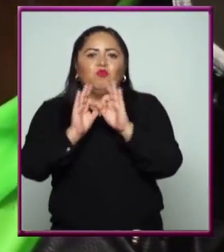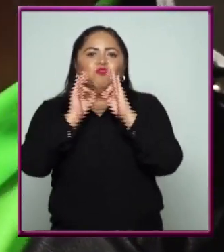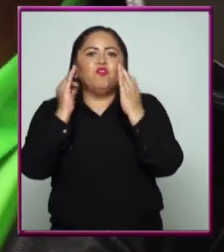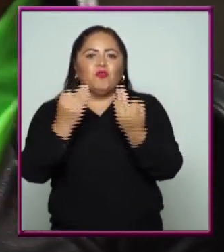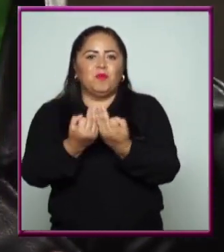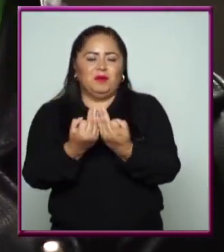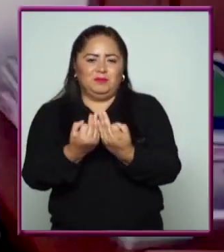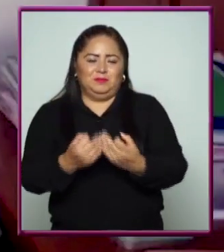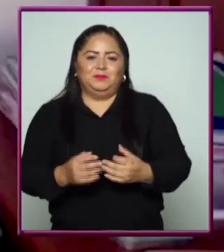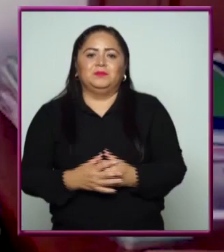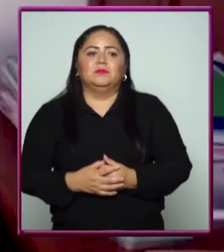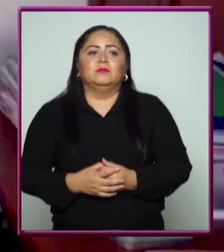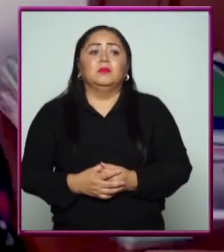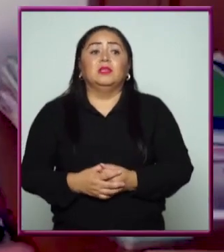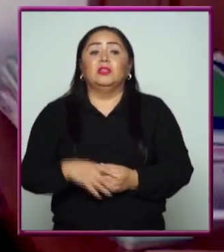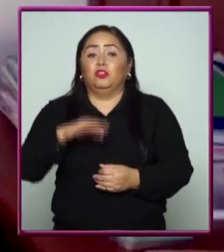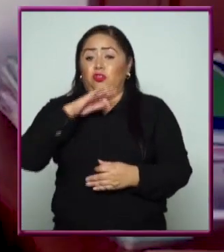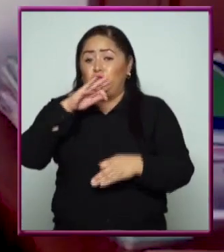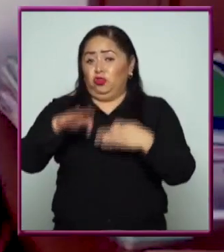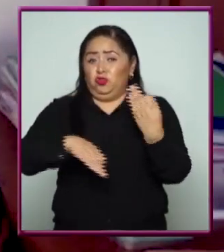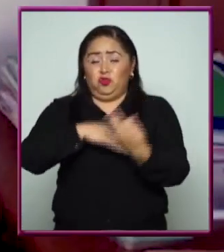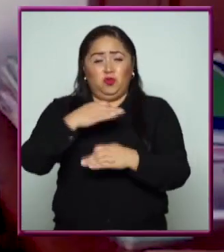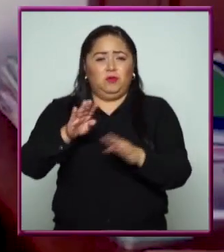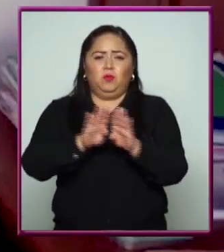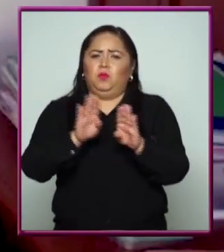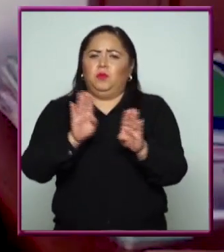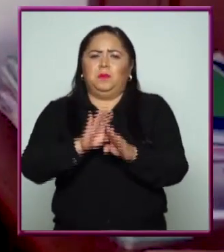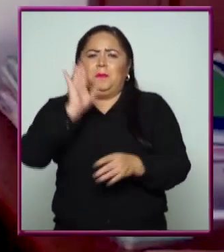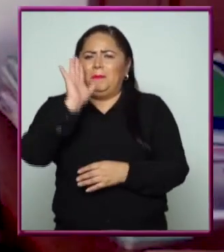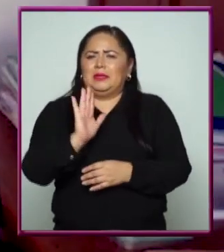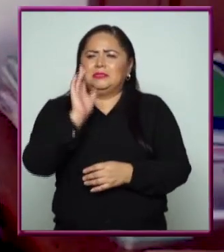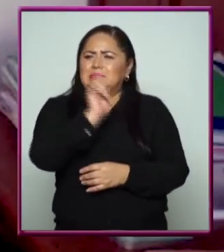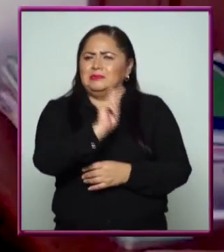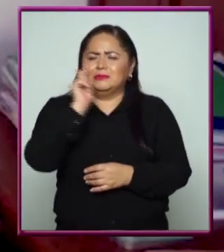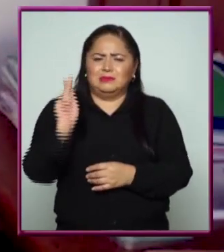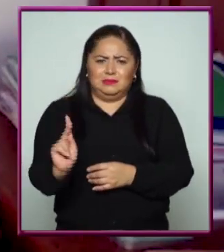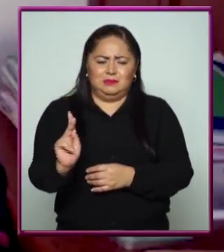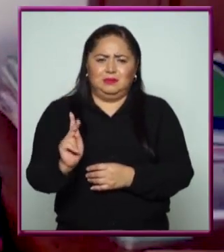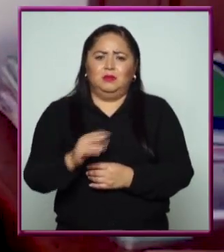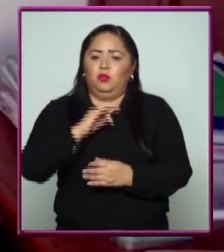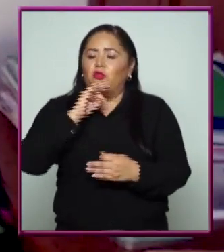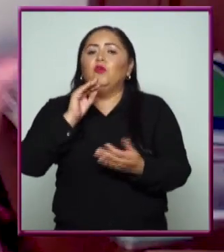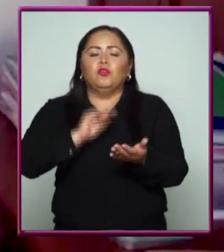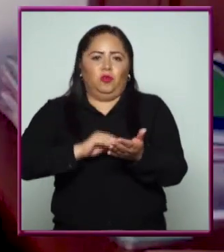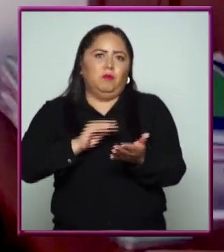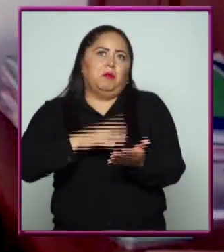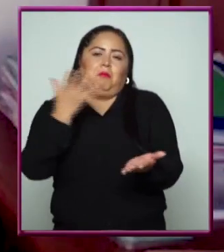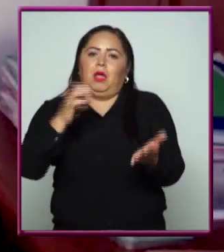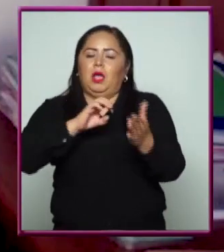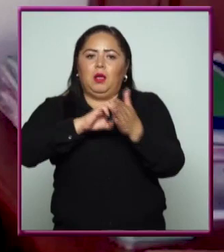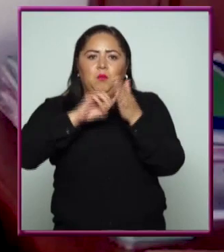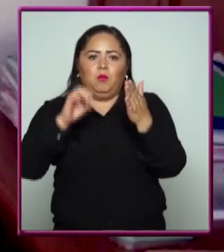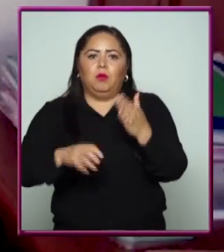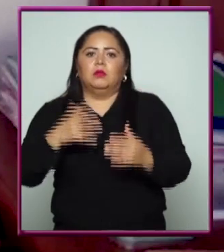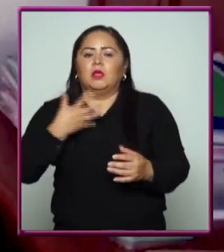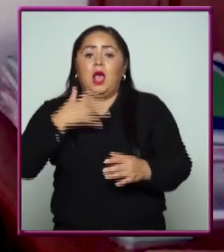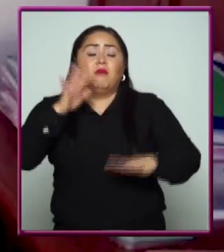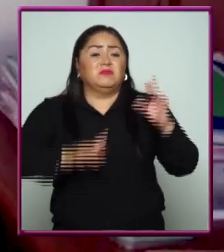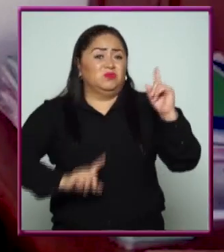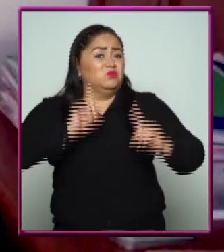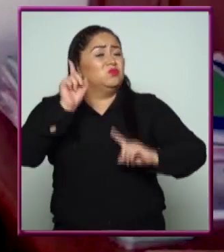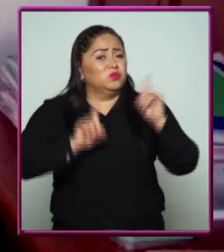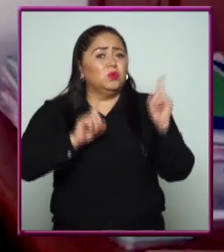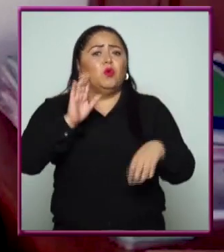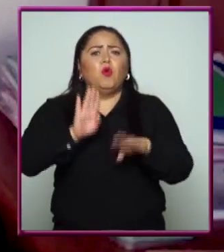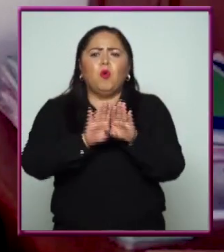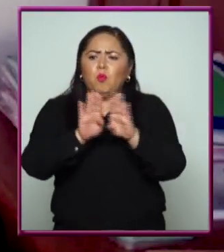formación estelar. Entonces, todas se forman más o menos parecido, ¿sí? Todavía, por ejemplo, tenemos dudas sobre